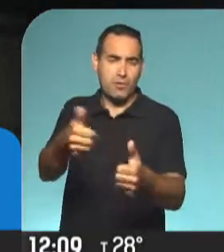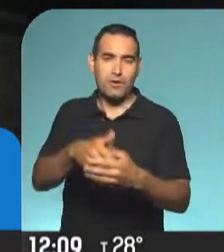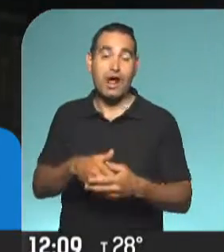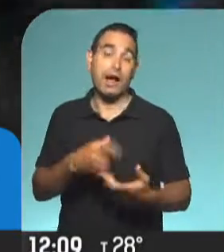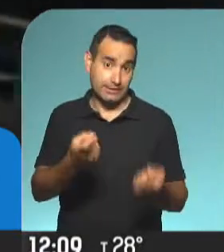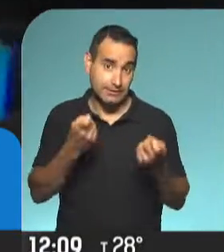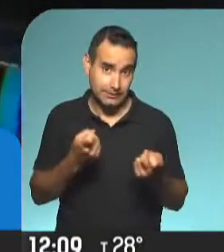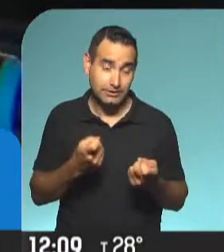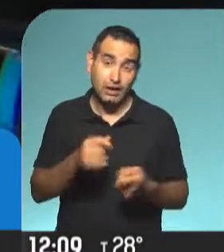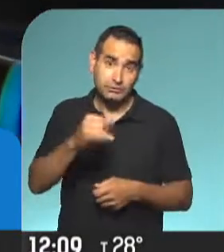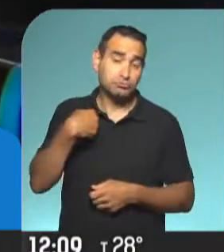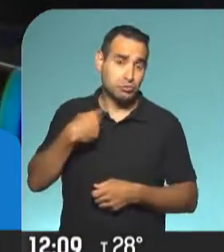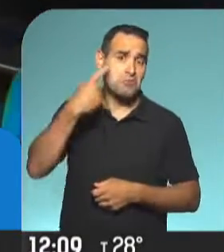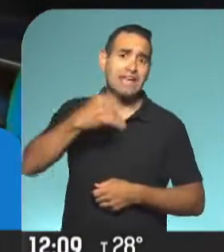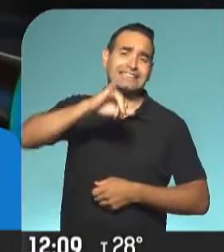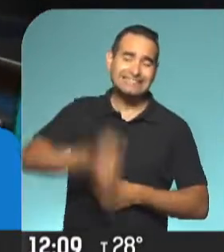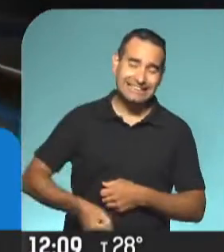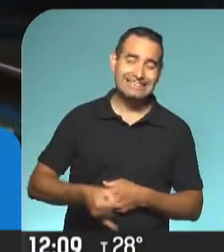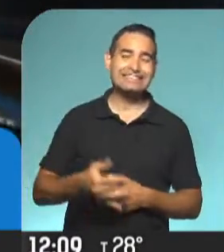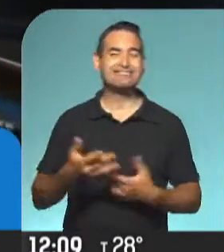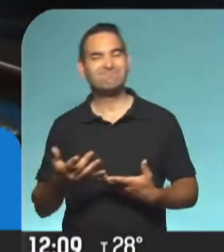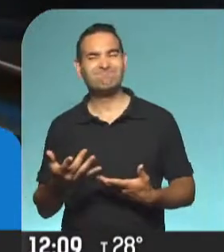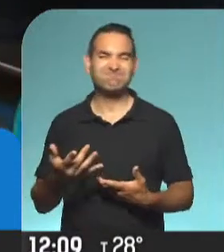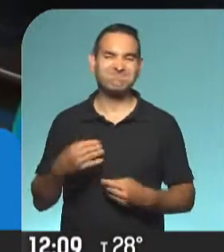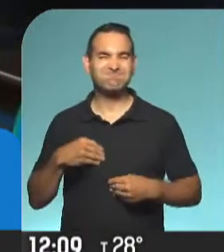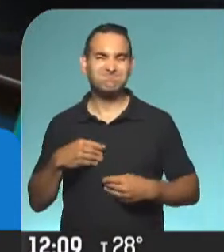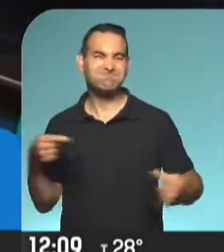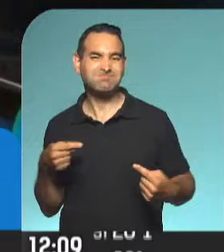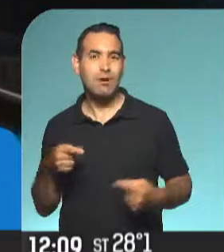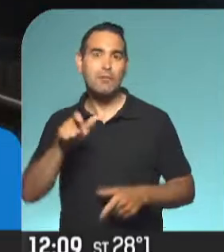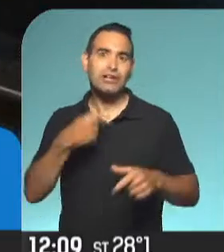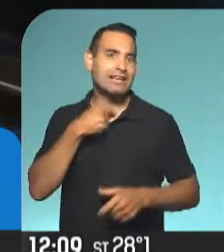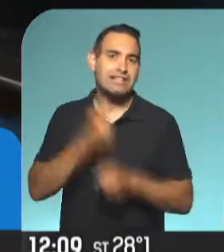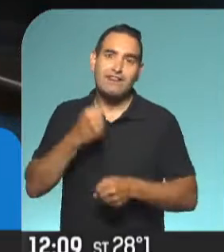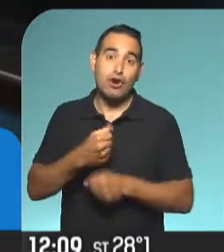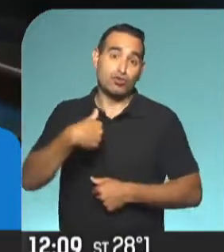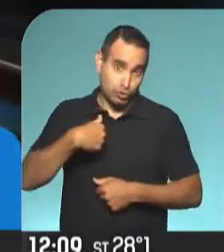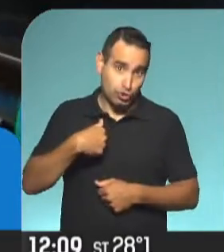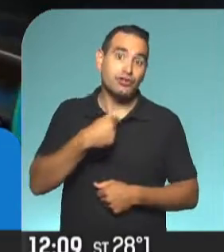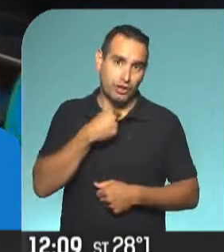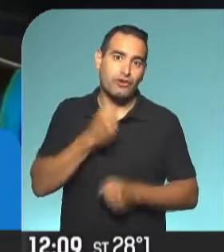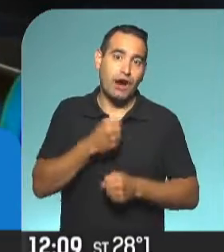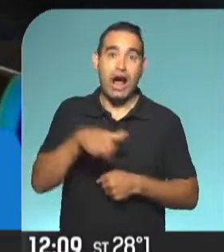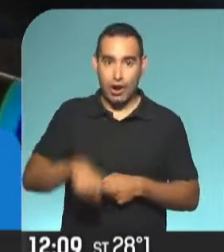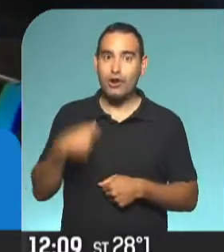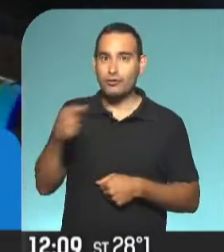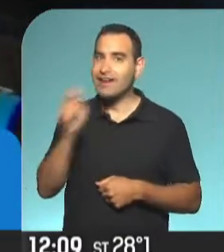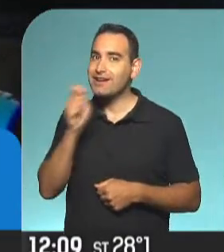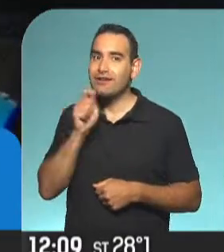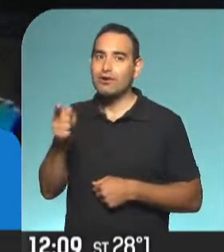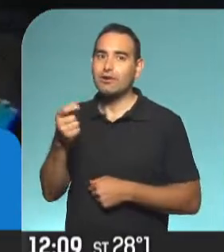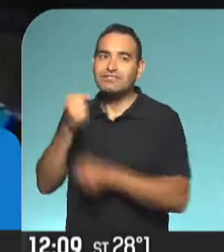te parecen a vos? Y yo por un lado sí, pero por el otro no, porque hay gente que quiere empezar a trabajar. Por ejemplo, yo ahora vengo de una entrevista de